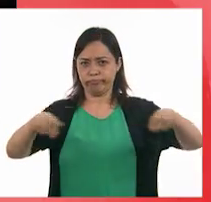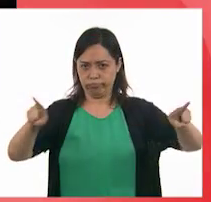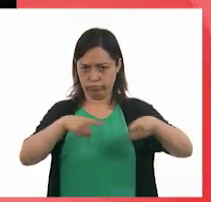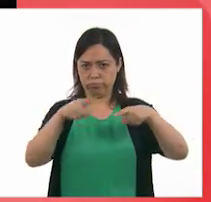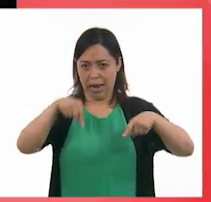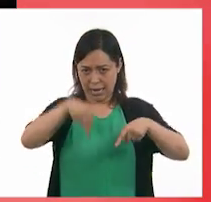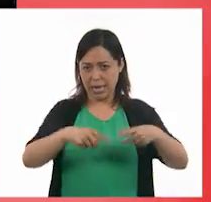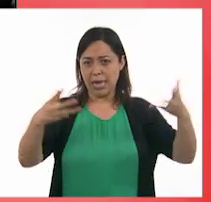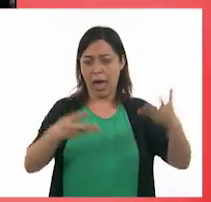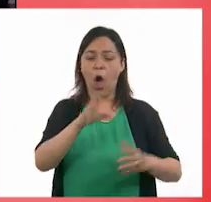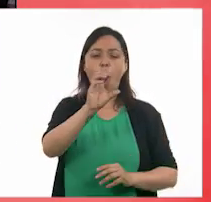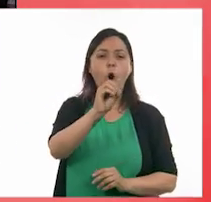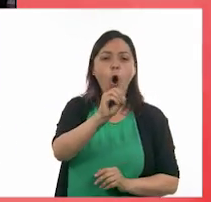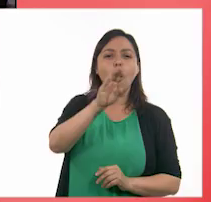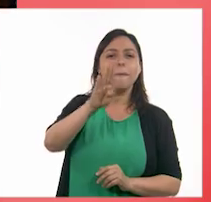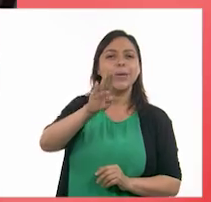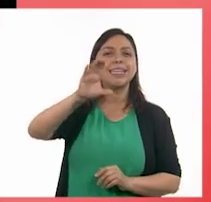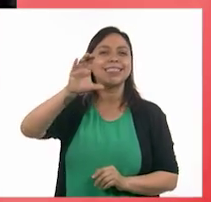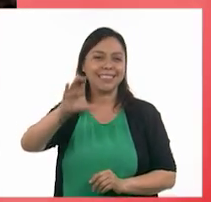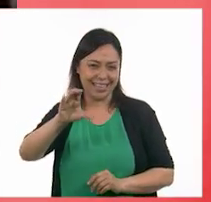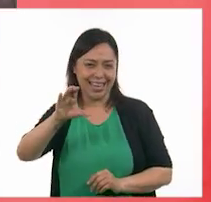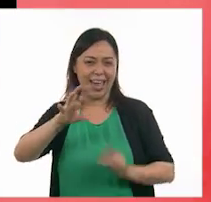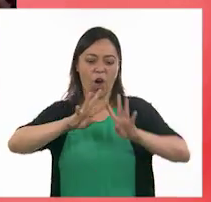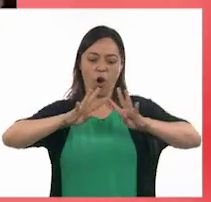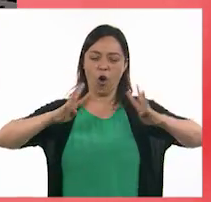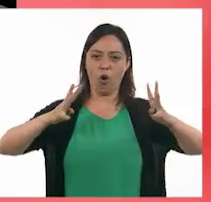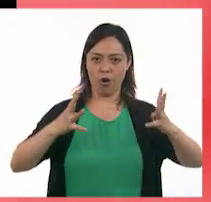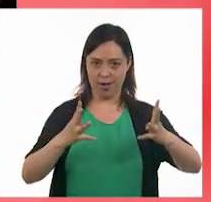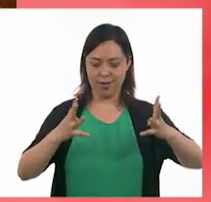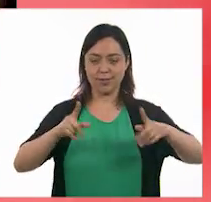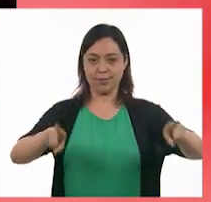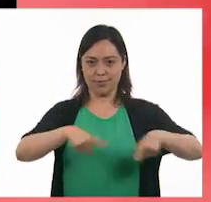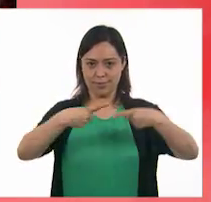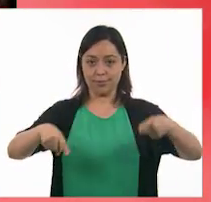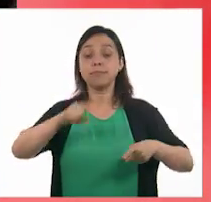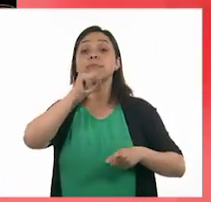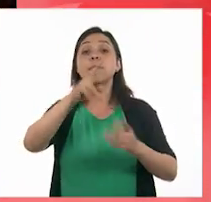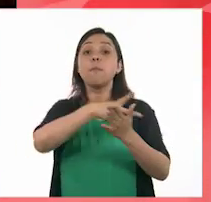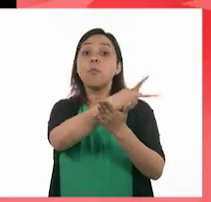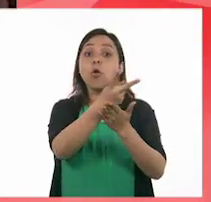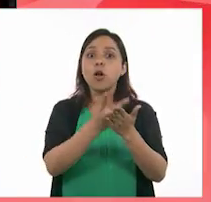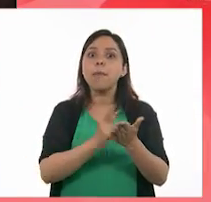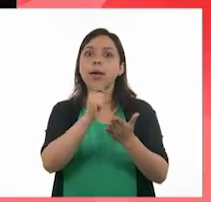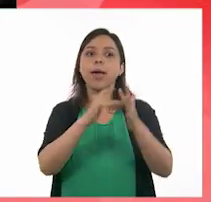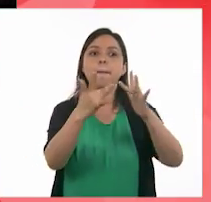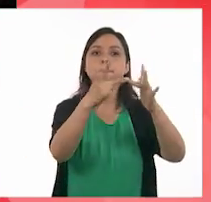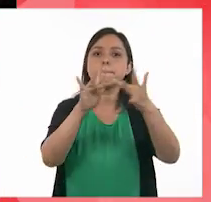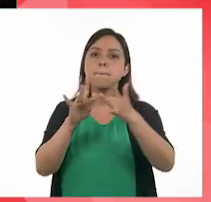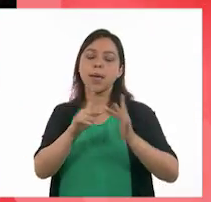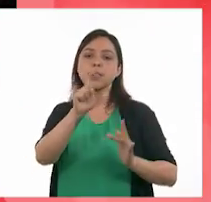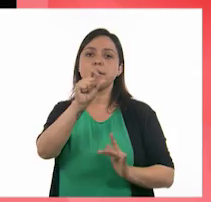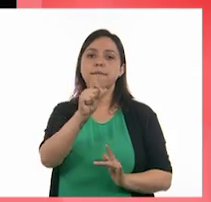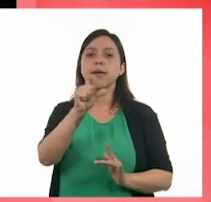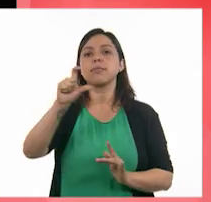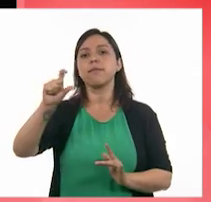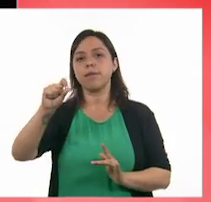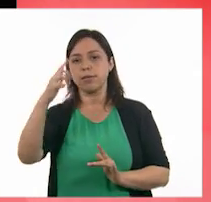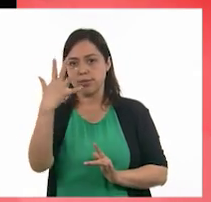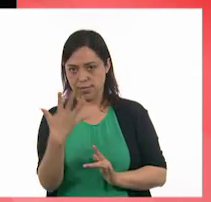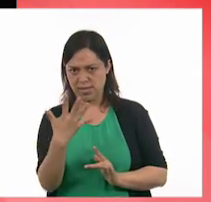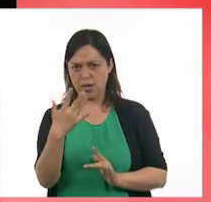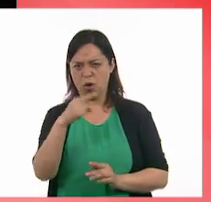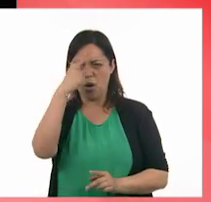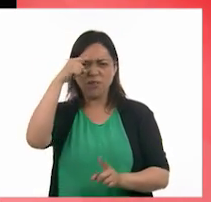como cariñosamente le decimos, y también nuestro programa comunitario llamado Redes 2025, en el cual pues, el